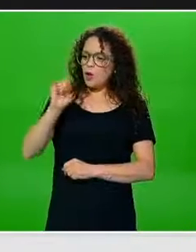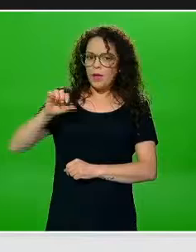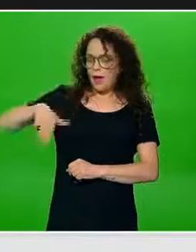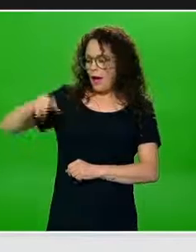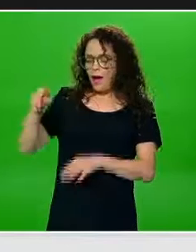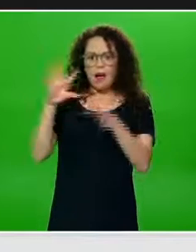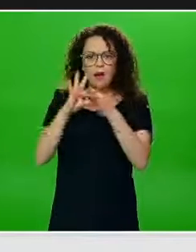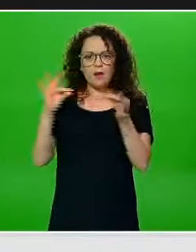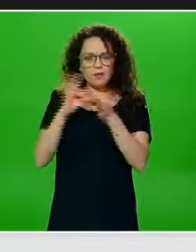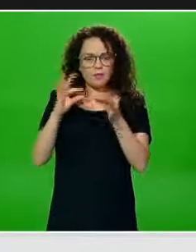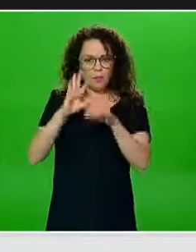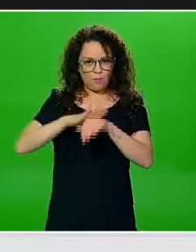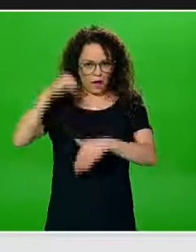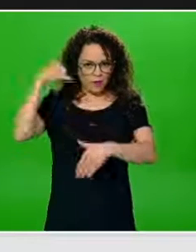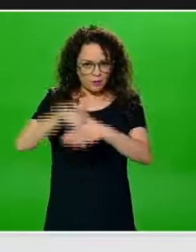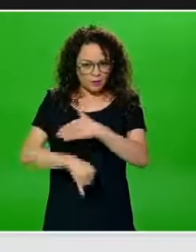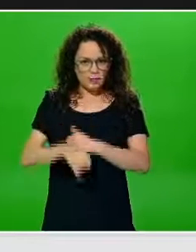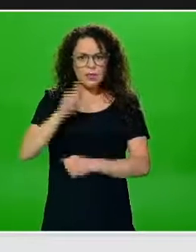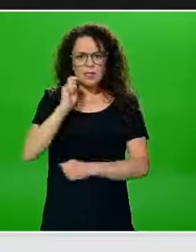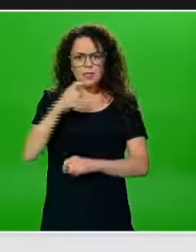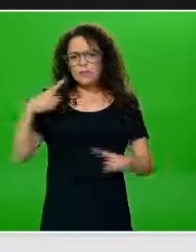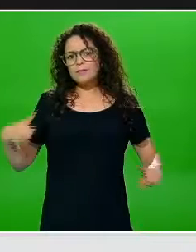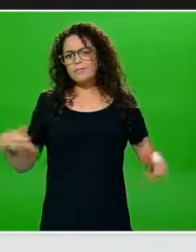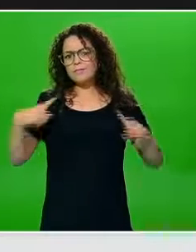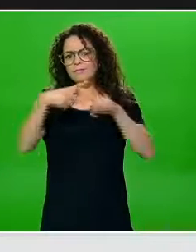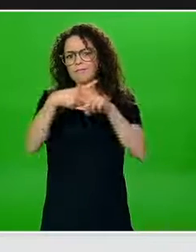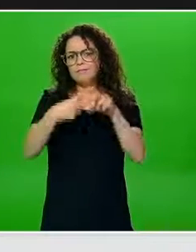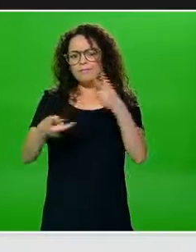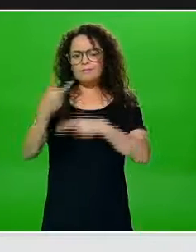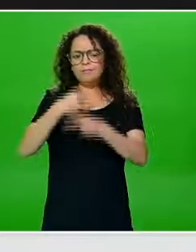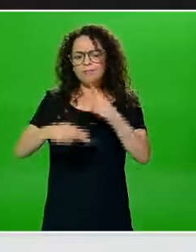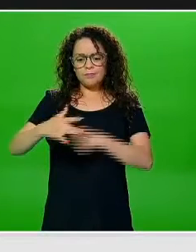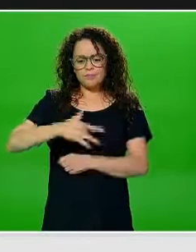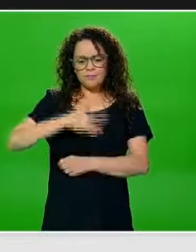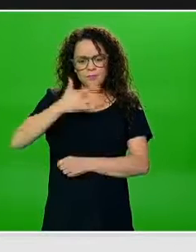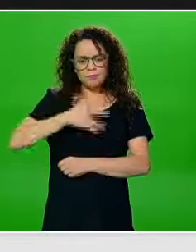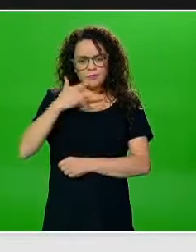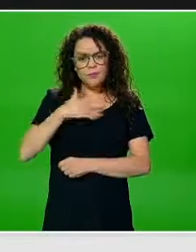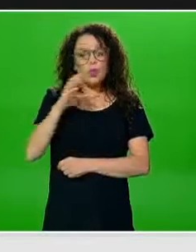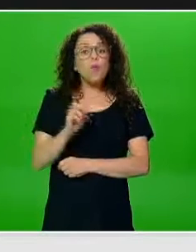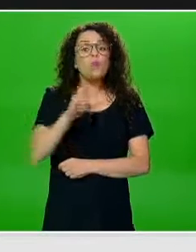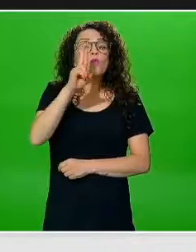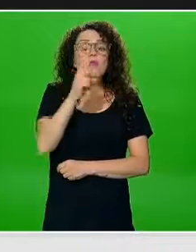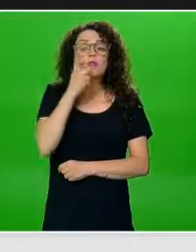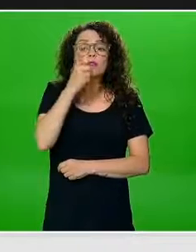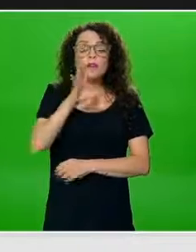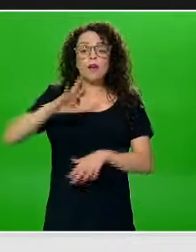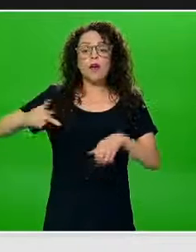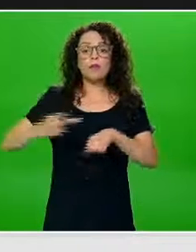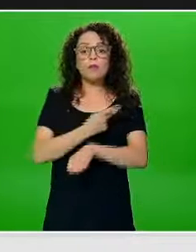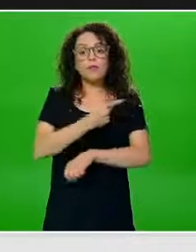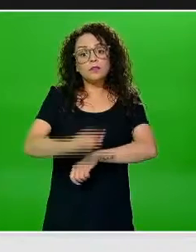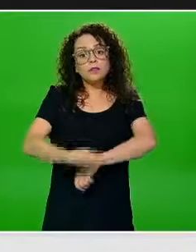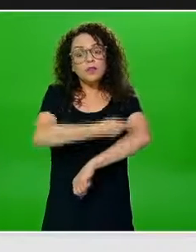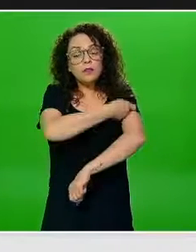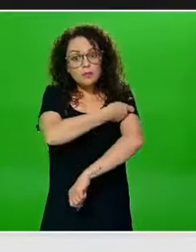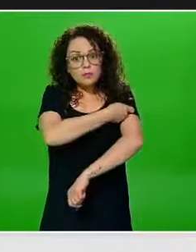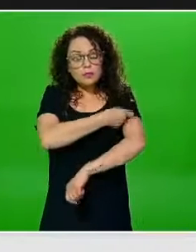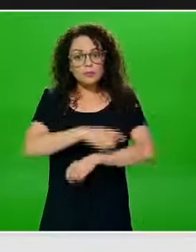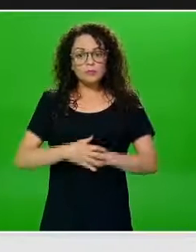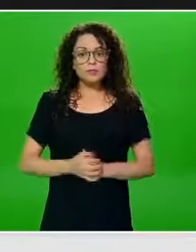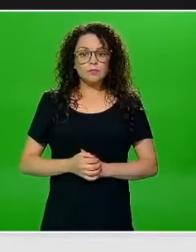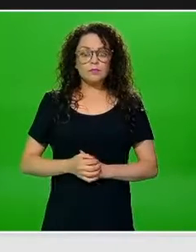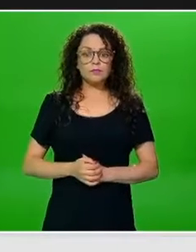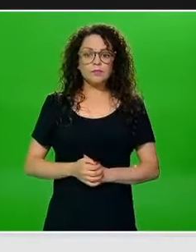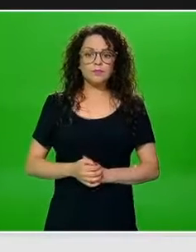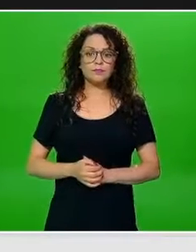comentar, pues son los eventos que supuestamente se atribuyen a la aplicación de un biológico.